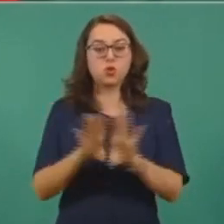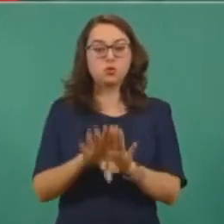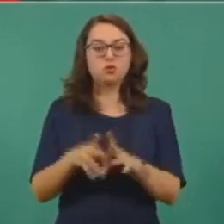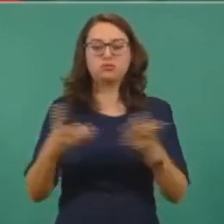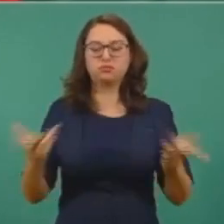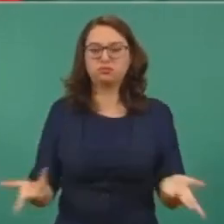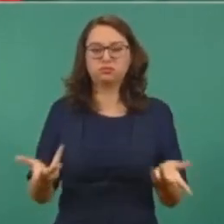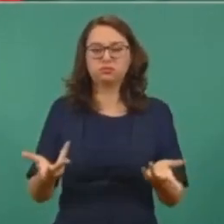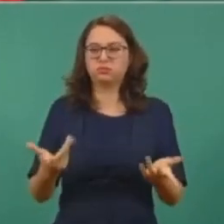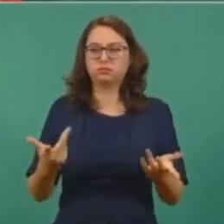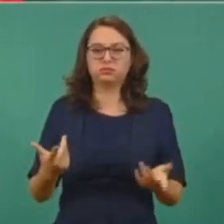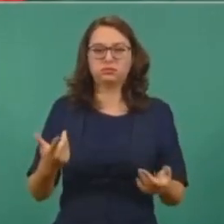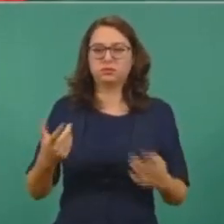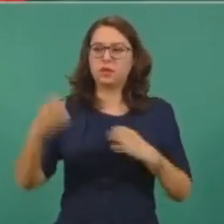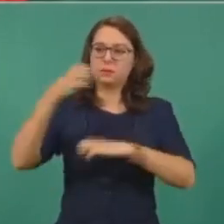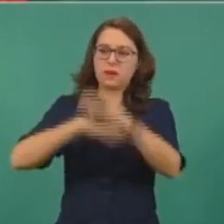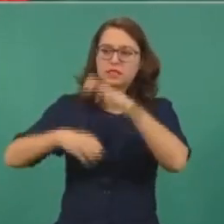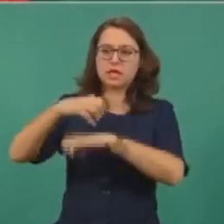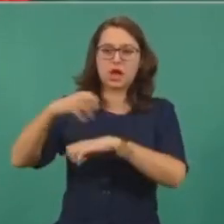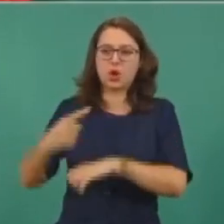representación